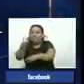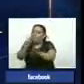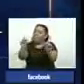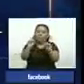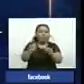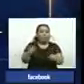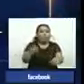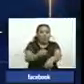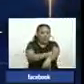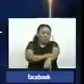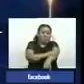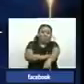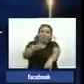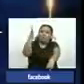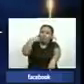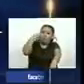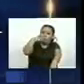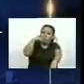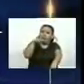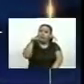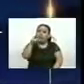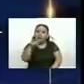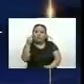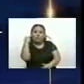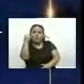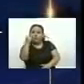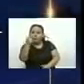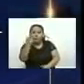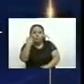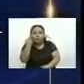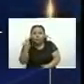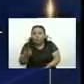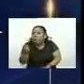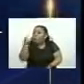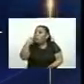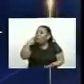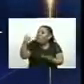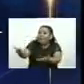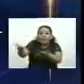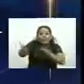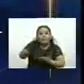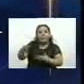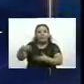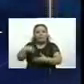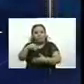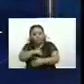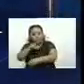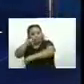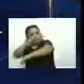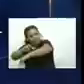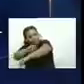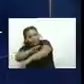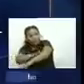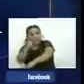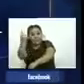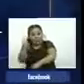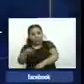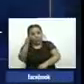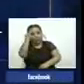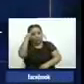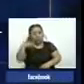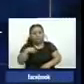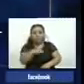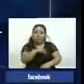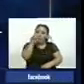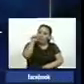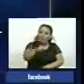provocar una infección. Y es muy importante buscar centros de atención para ser tratado por profesionales. Eso es